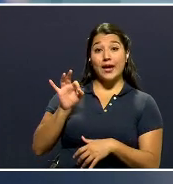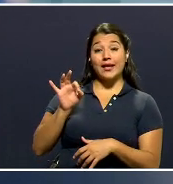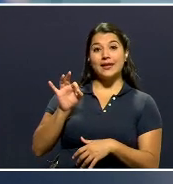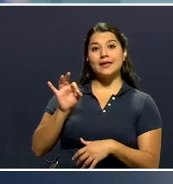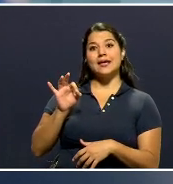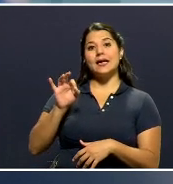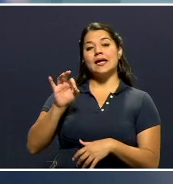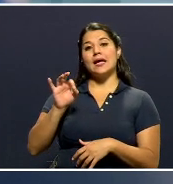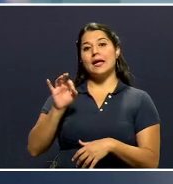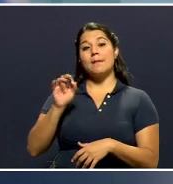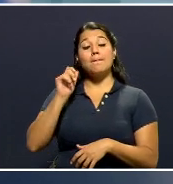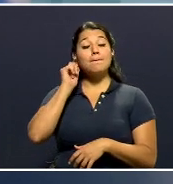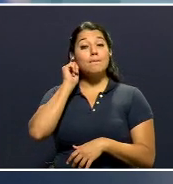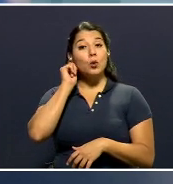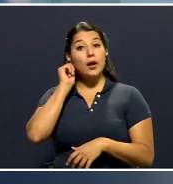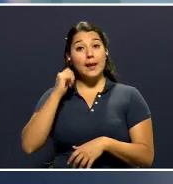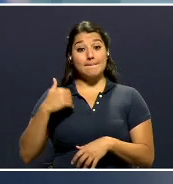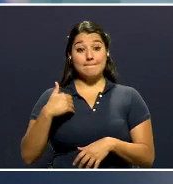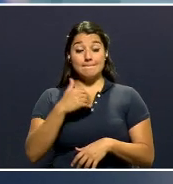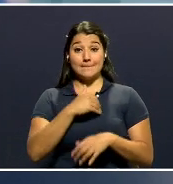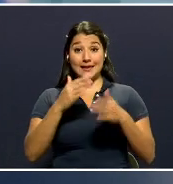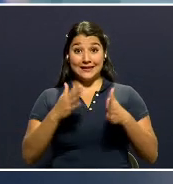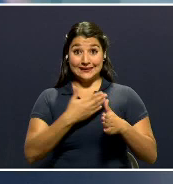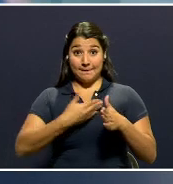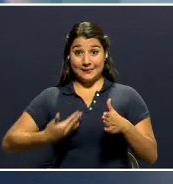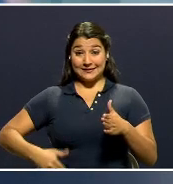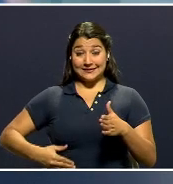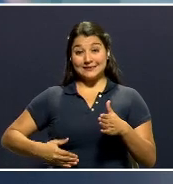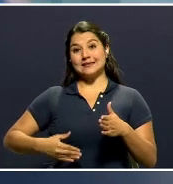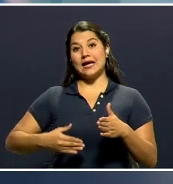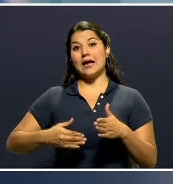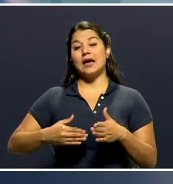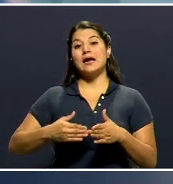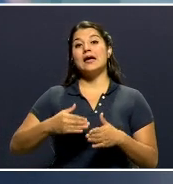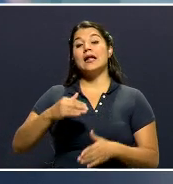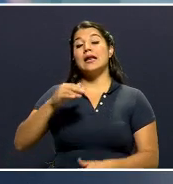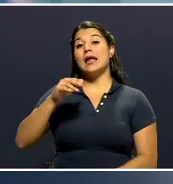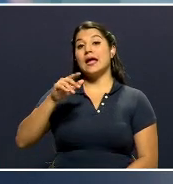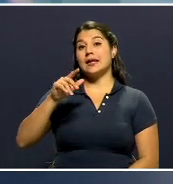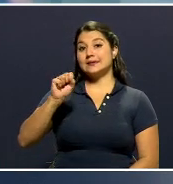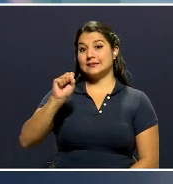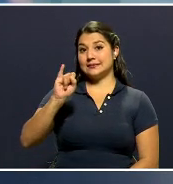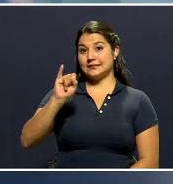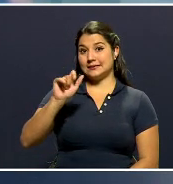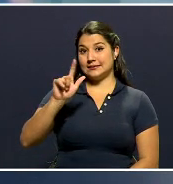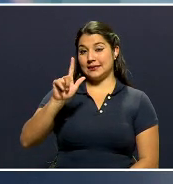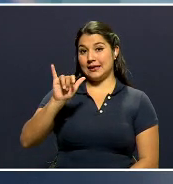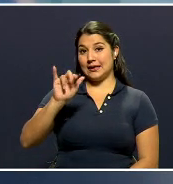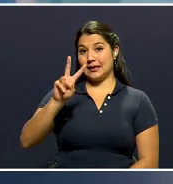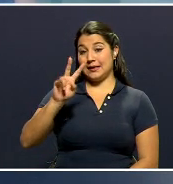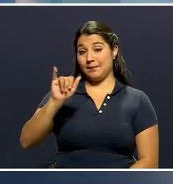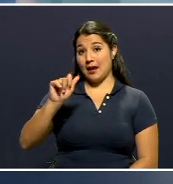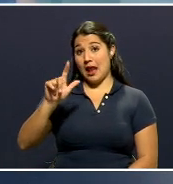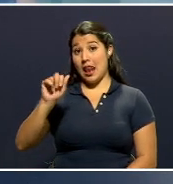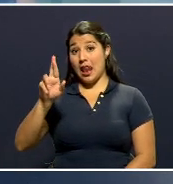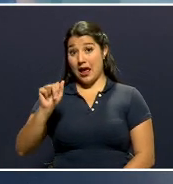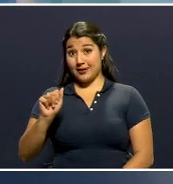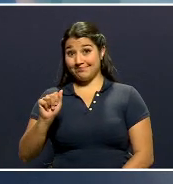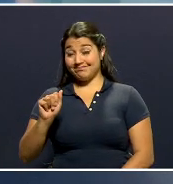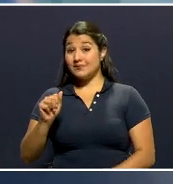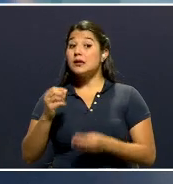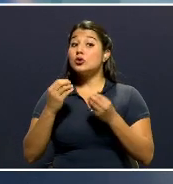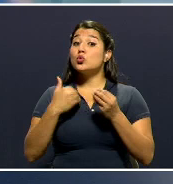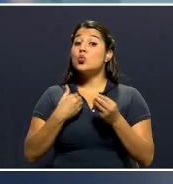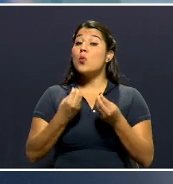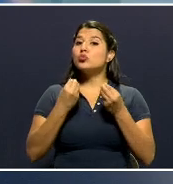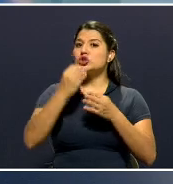como ministra de la Presidencia de forma interina también generó algunas reacciones en el Congreso. Hoy también en el